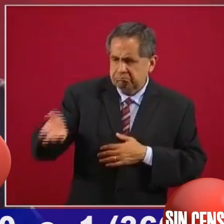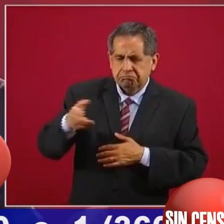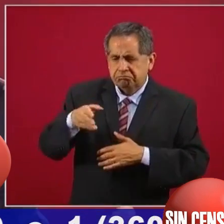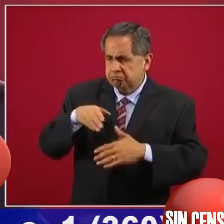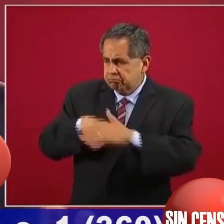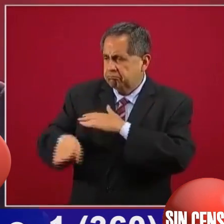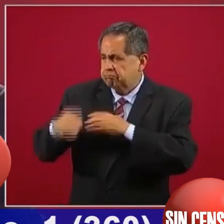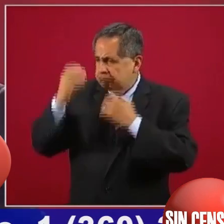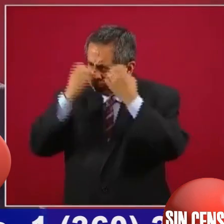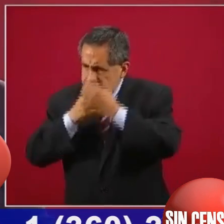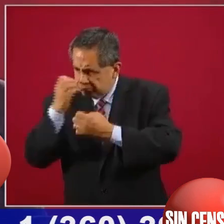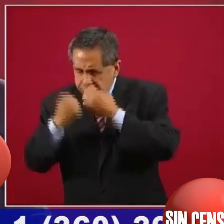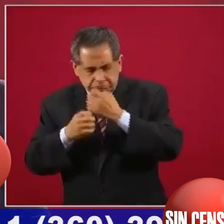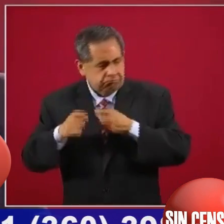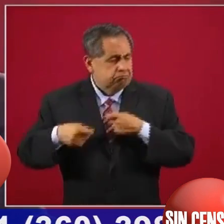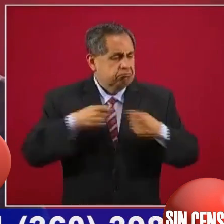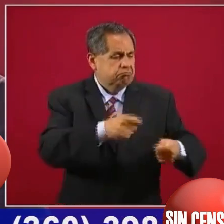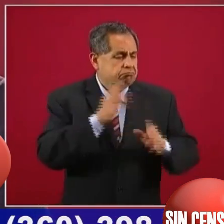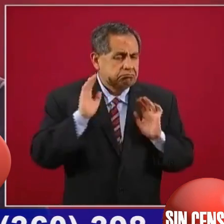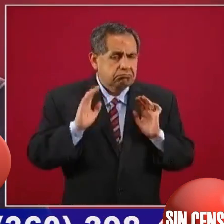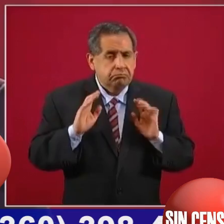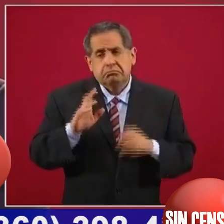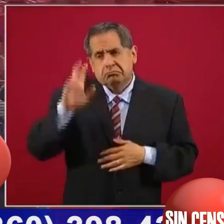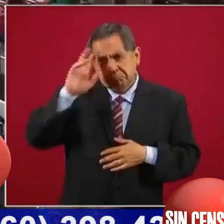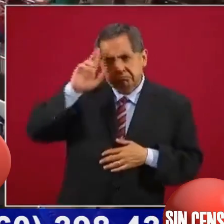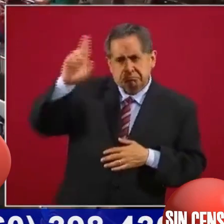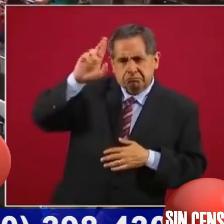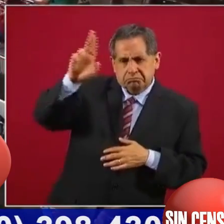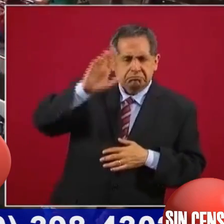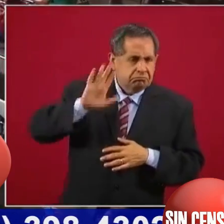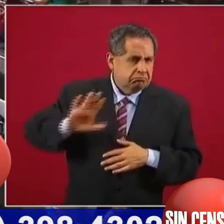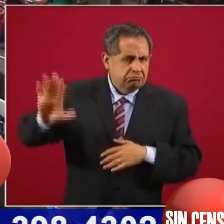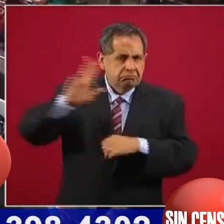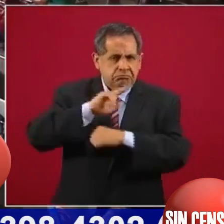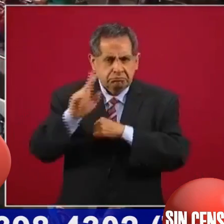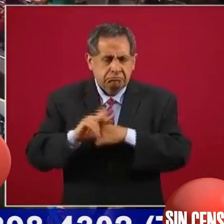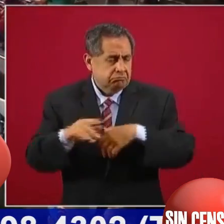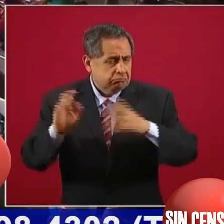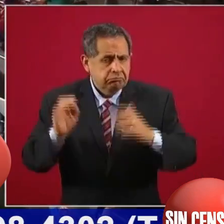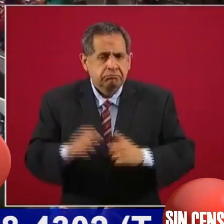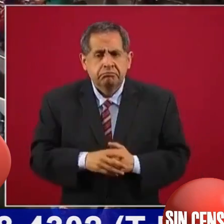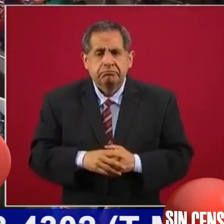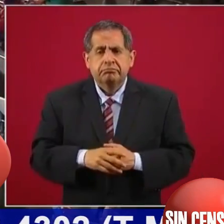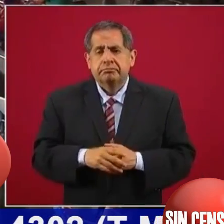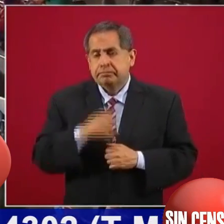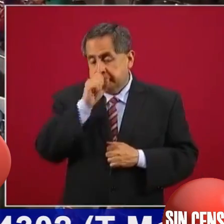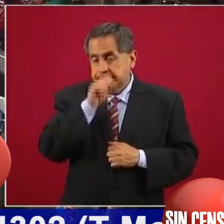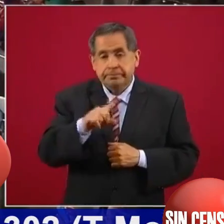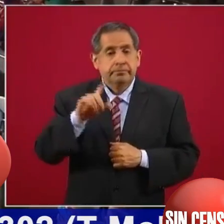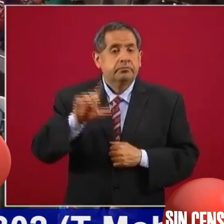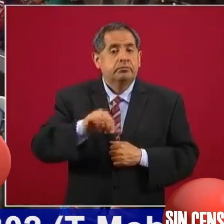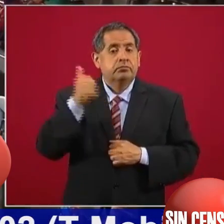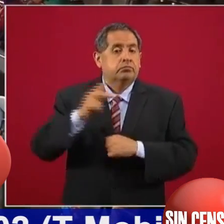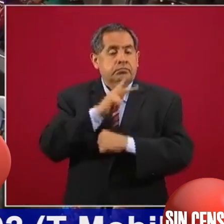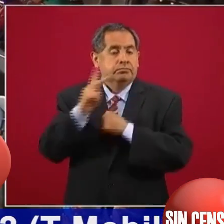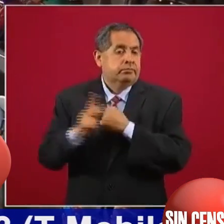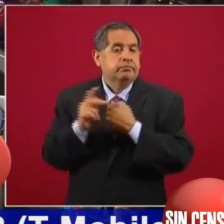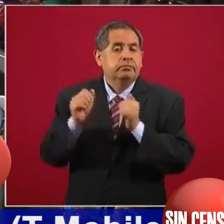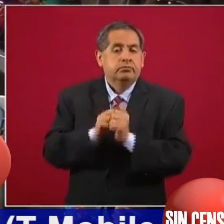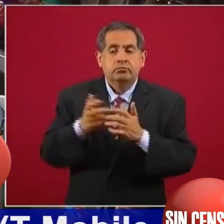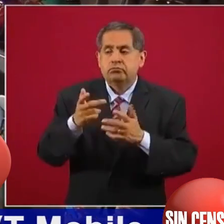prueba. Respetamos esa política, en algunos países se usa. También se usa en países que tienen sistemas de